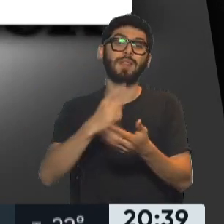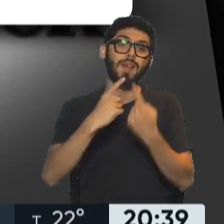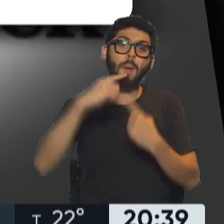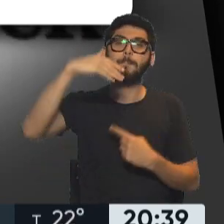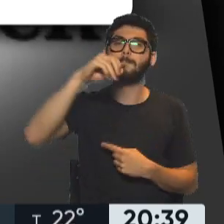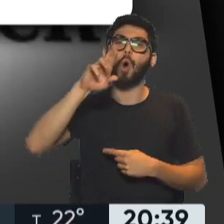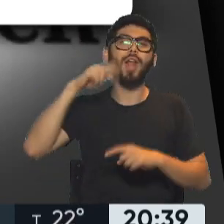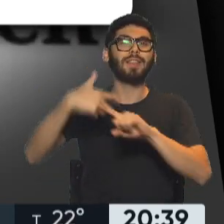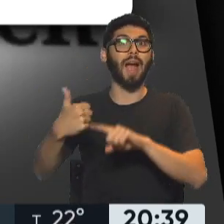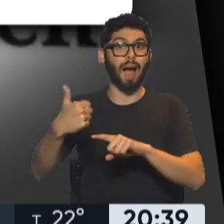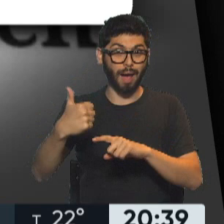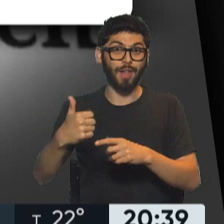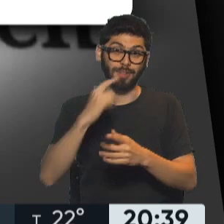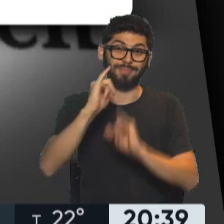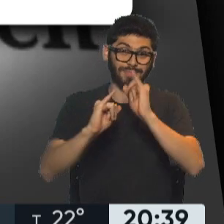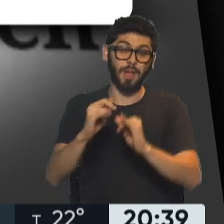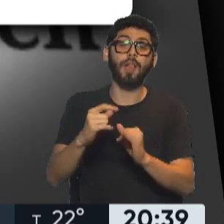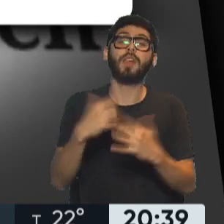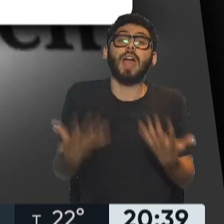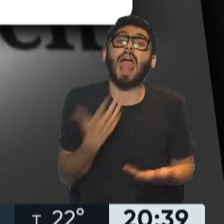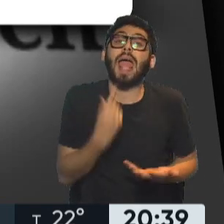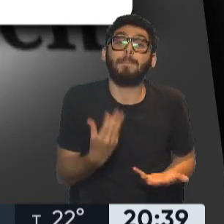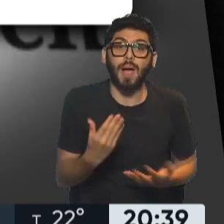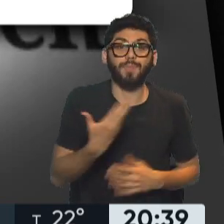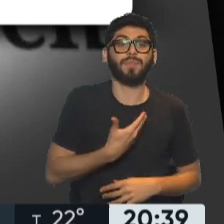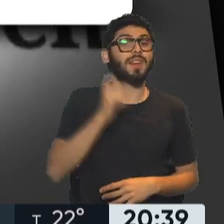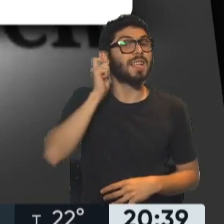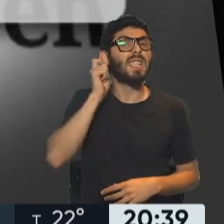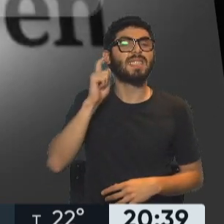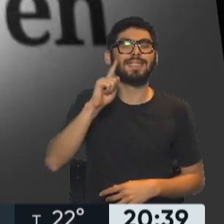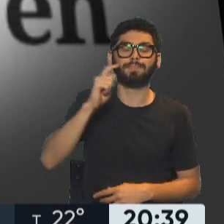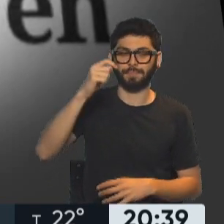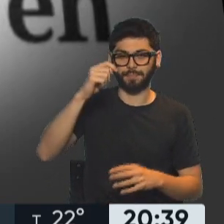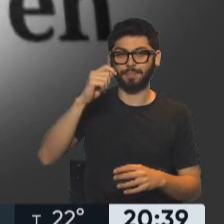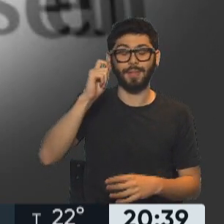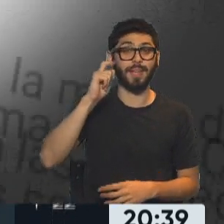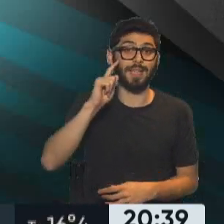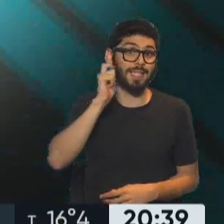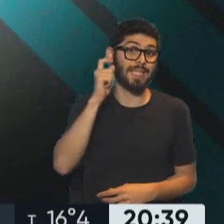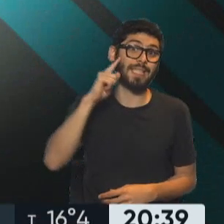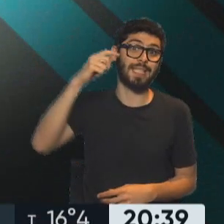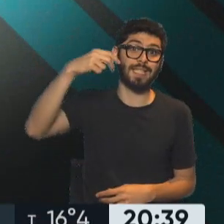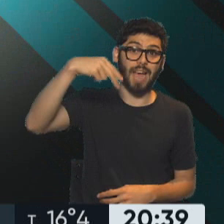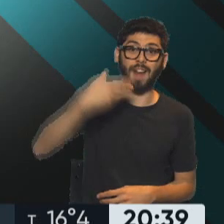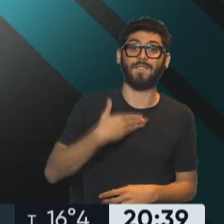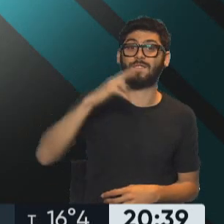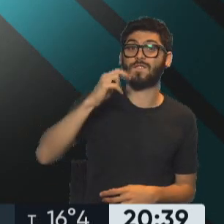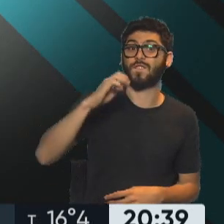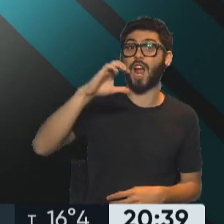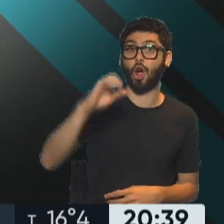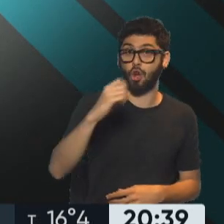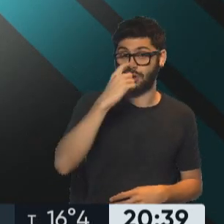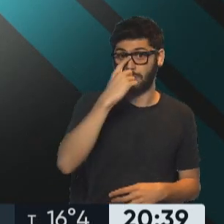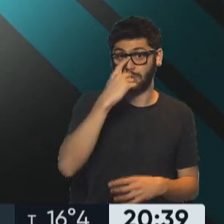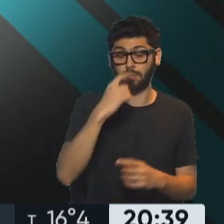desarrollando la información. ¿Qué pasa? Cuando Gianfranco Macri hace ese blanqueo, que para algunos